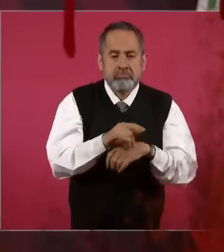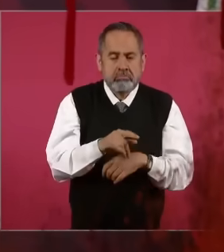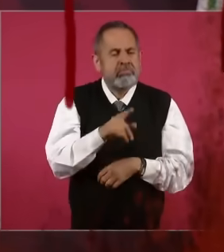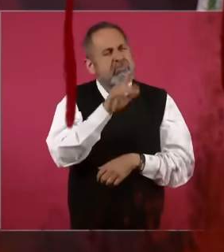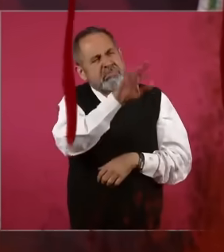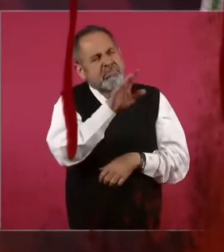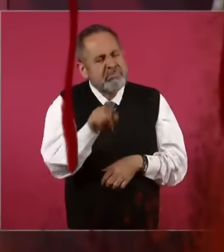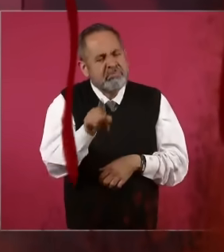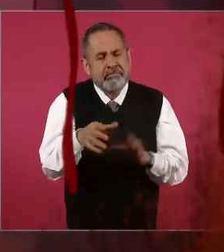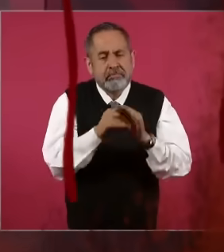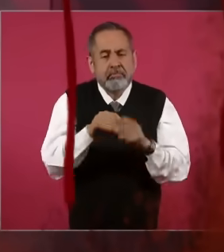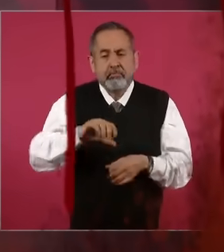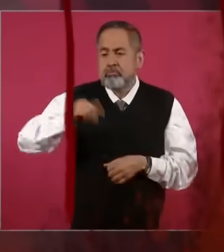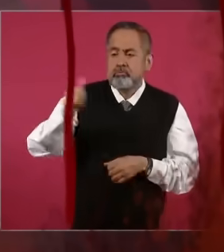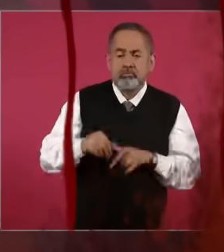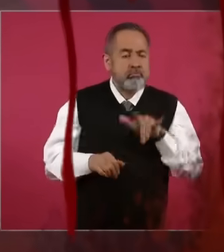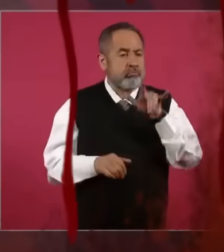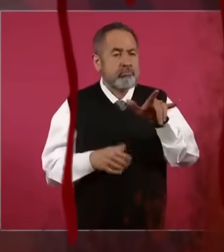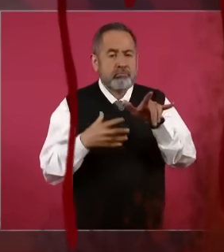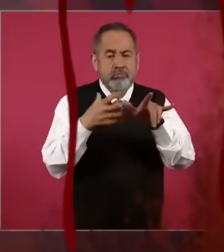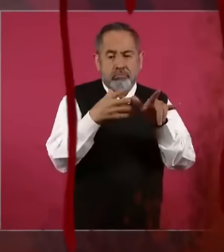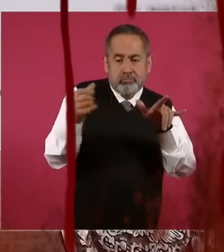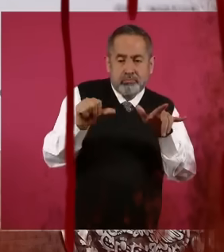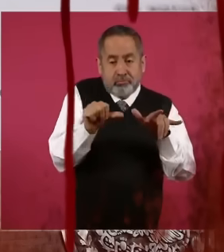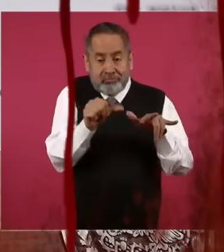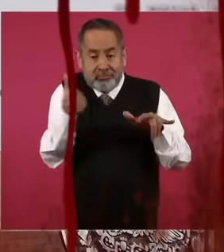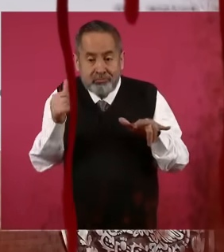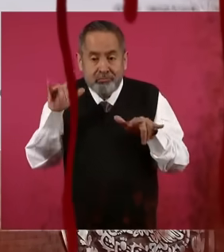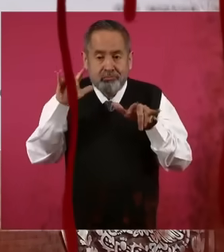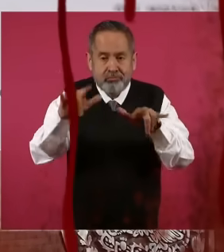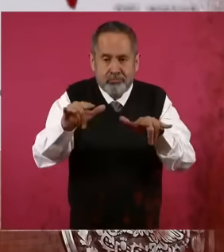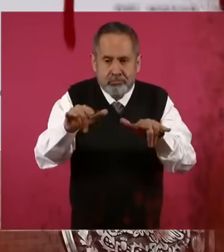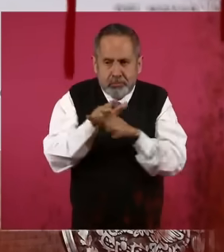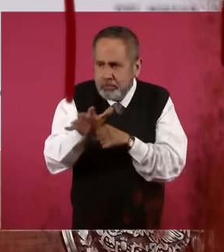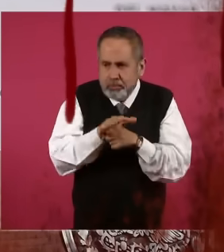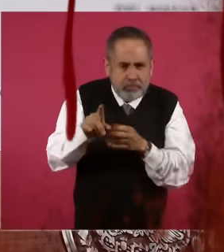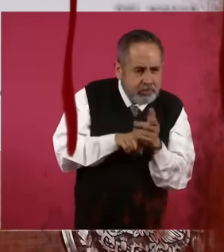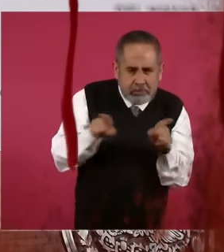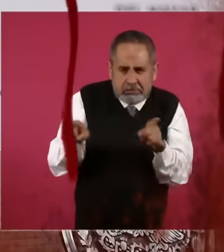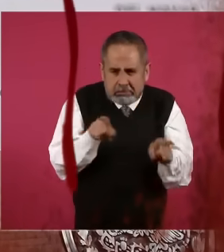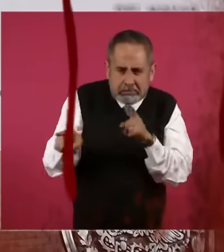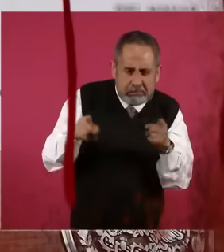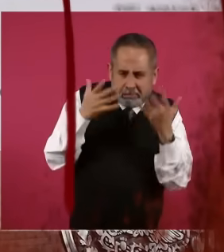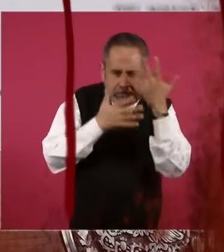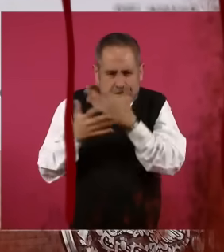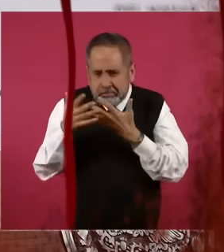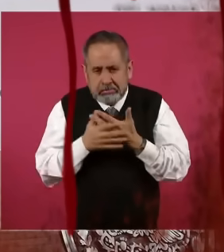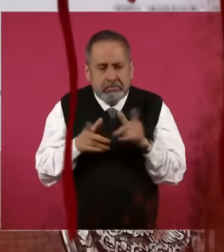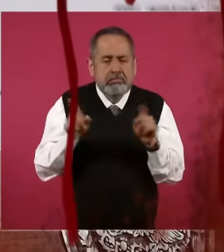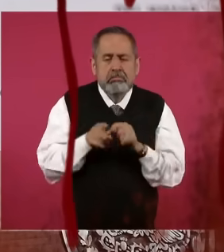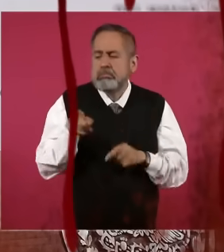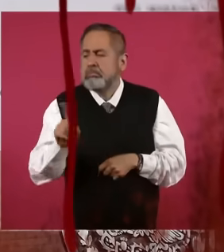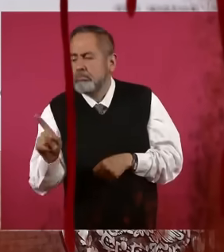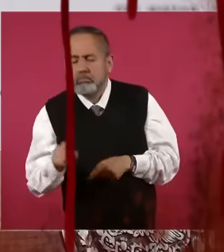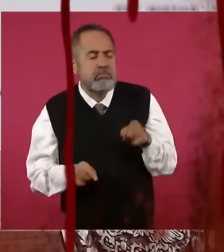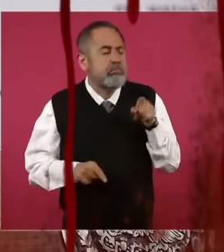en nuestro país, y que se ríen y se van, cumplen sus cometidos, y se jodió el asunto. Y